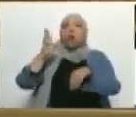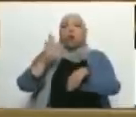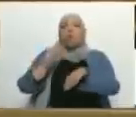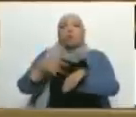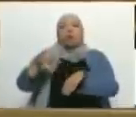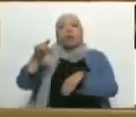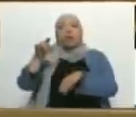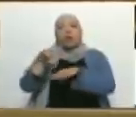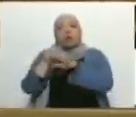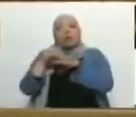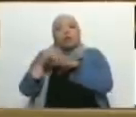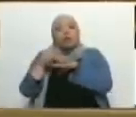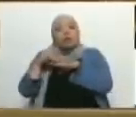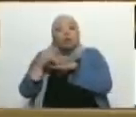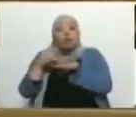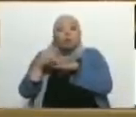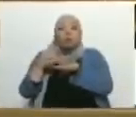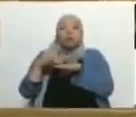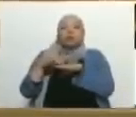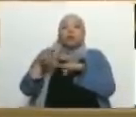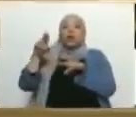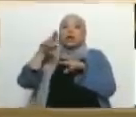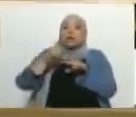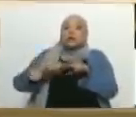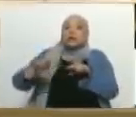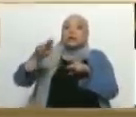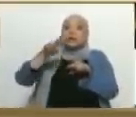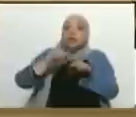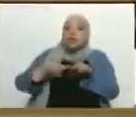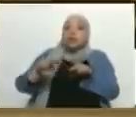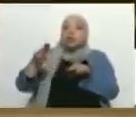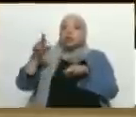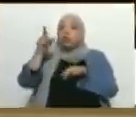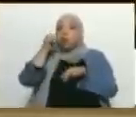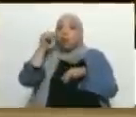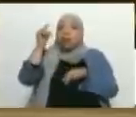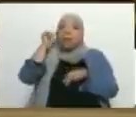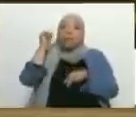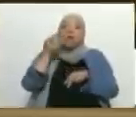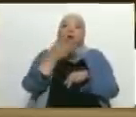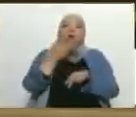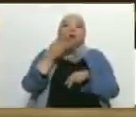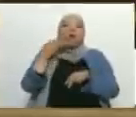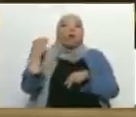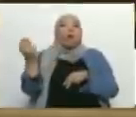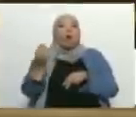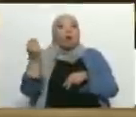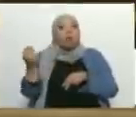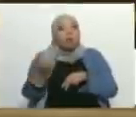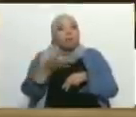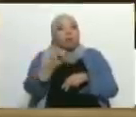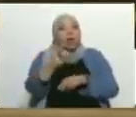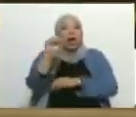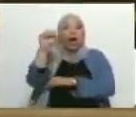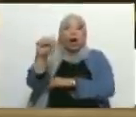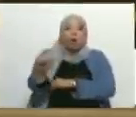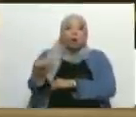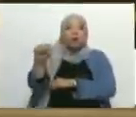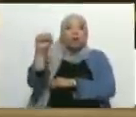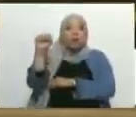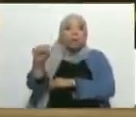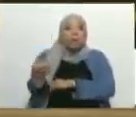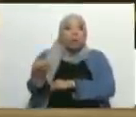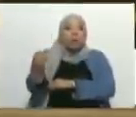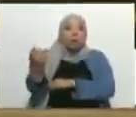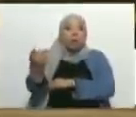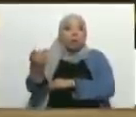pido disculpas a la comunidad de niños, niñas, personas que tengan se encuentren en el espectro de trastorno autista por